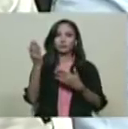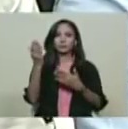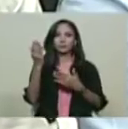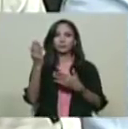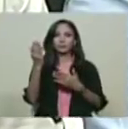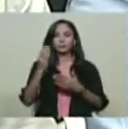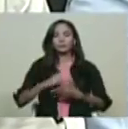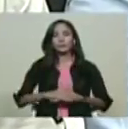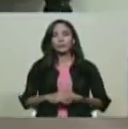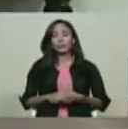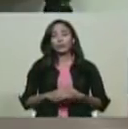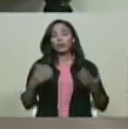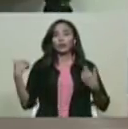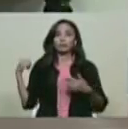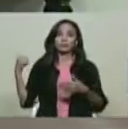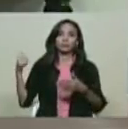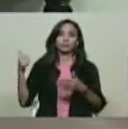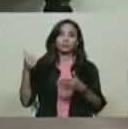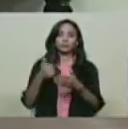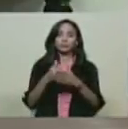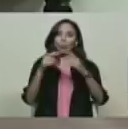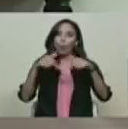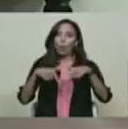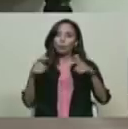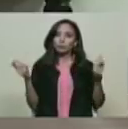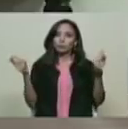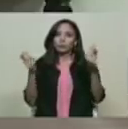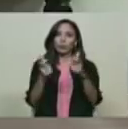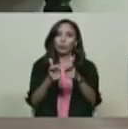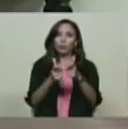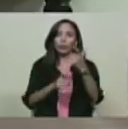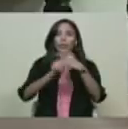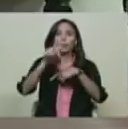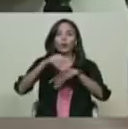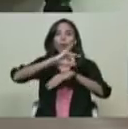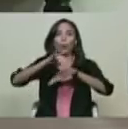Bueno, hemos estado revisando Jorge Rodríguez,